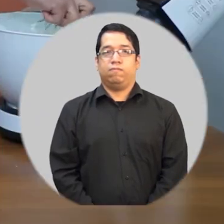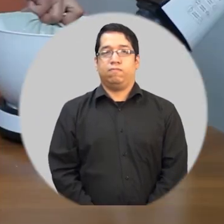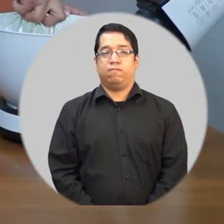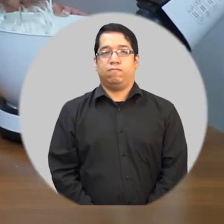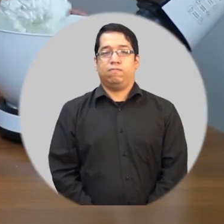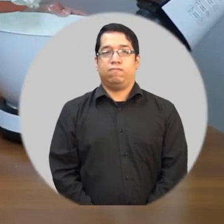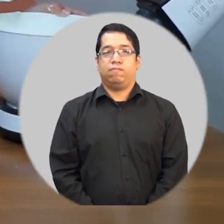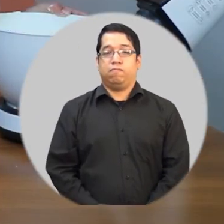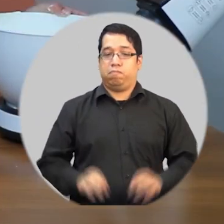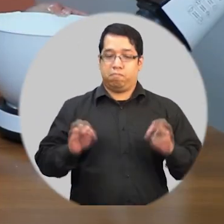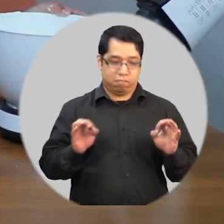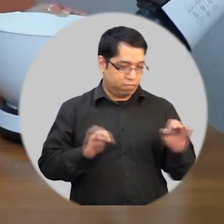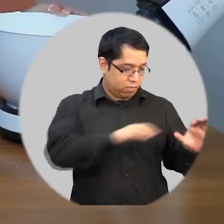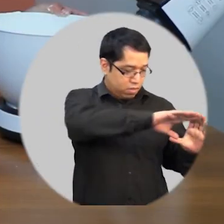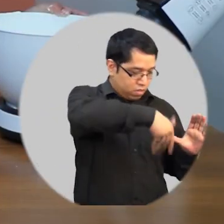Así queda